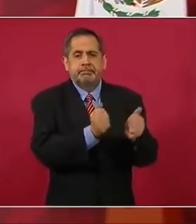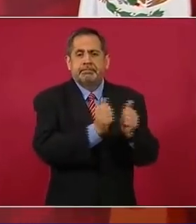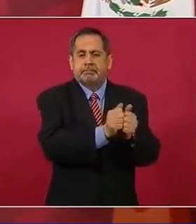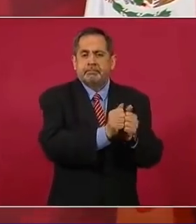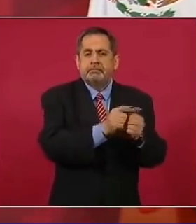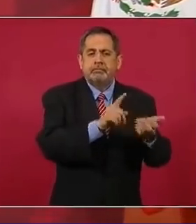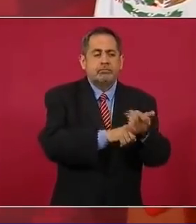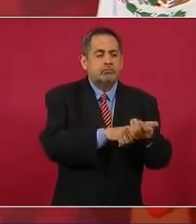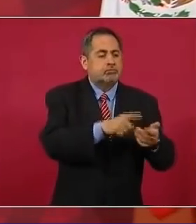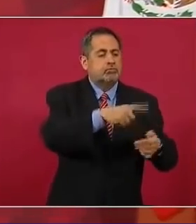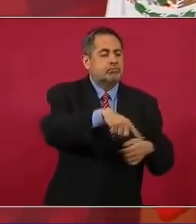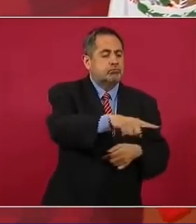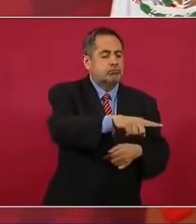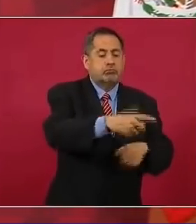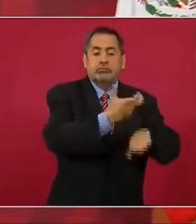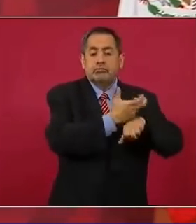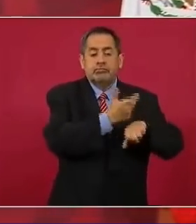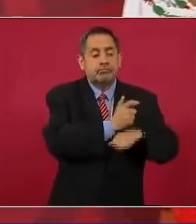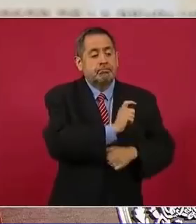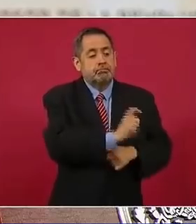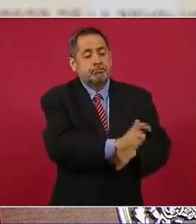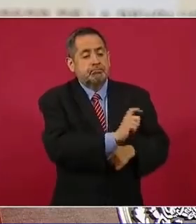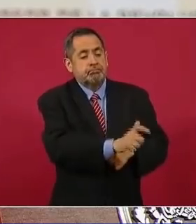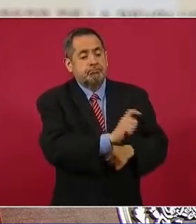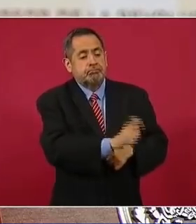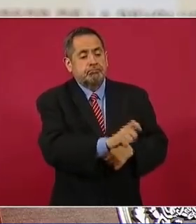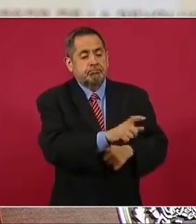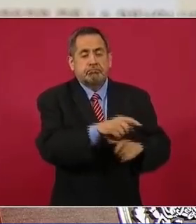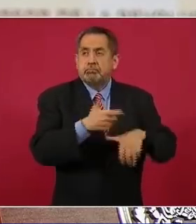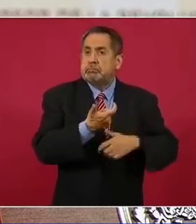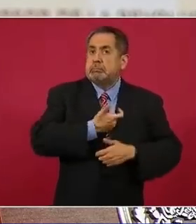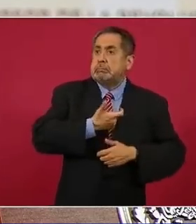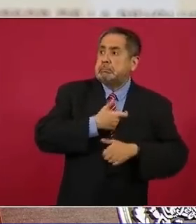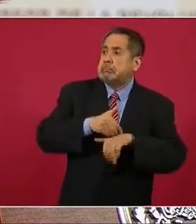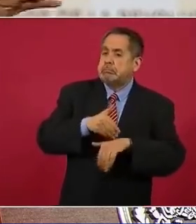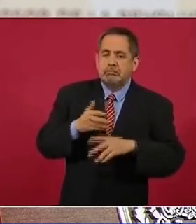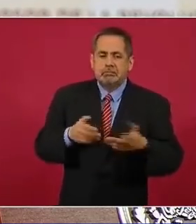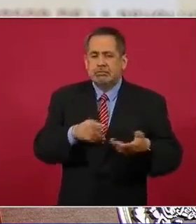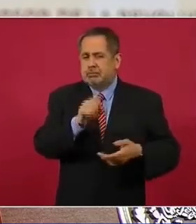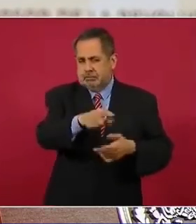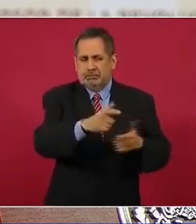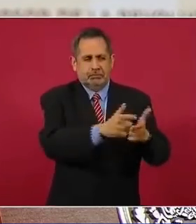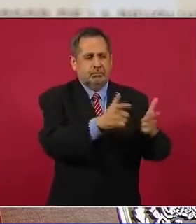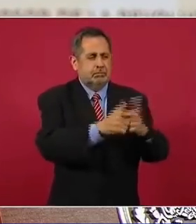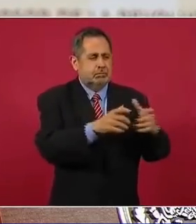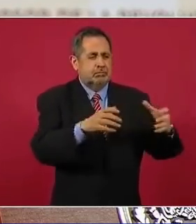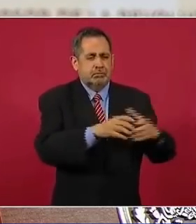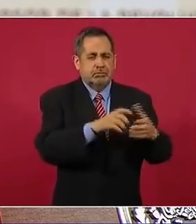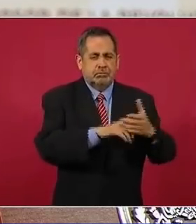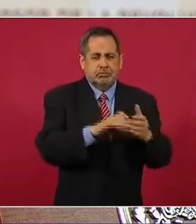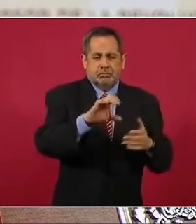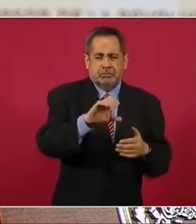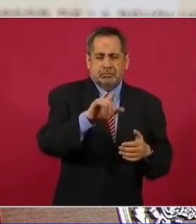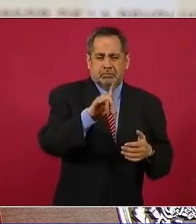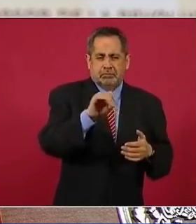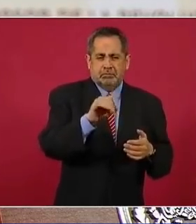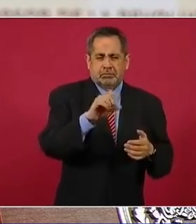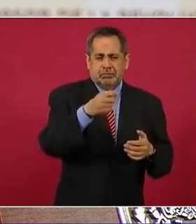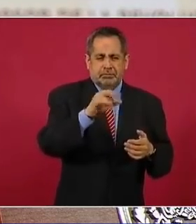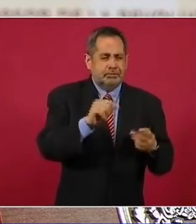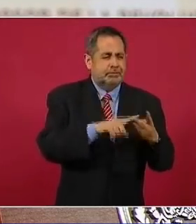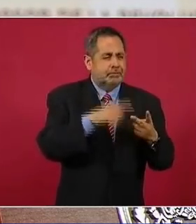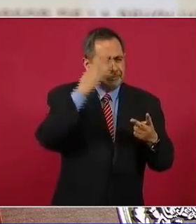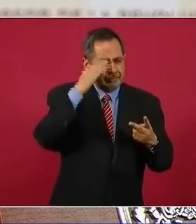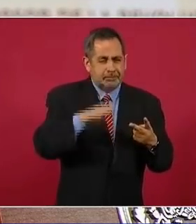que recibe dinero del gobierno de Estados Unidos, como este grupo de Claudio X González, de la señora